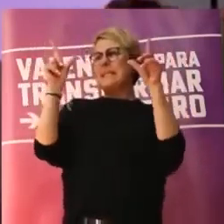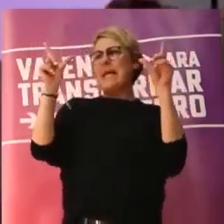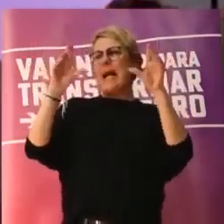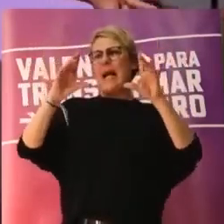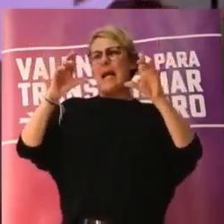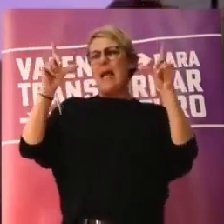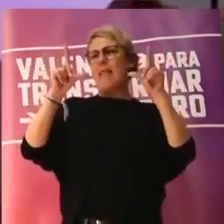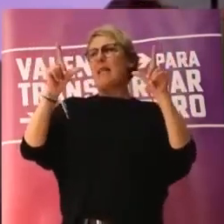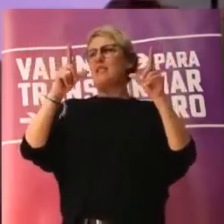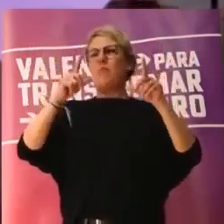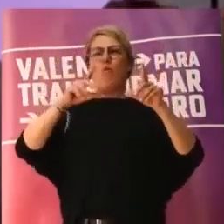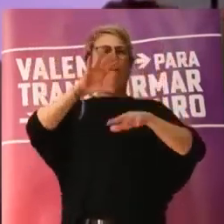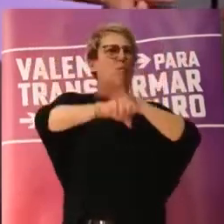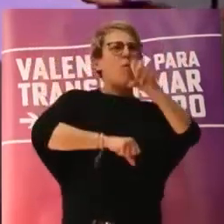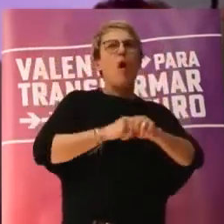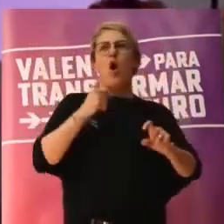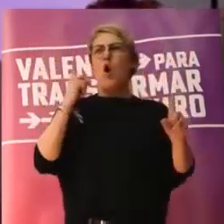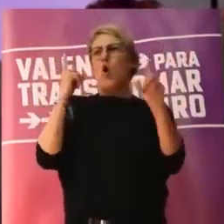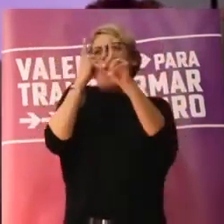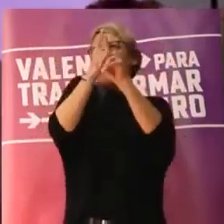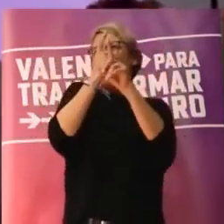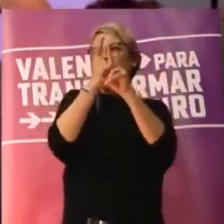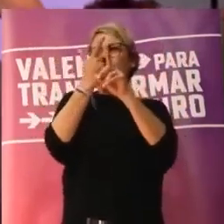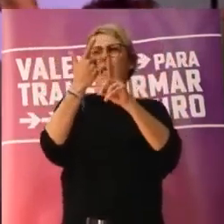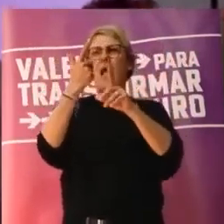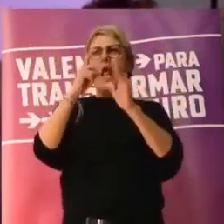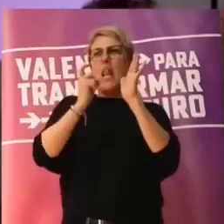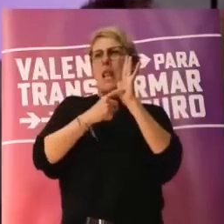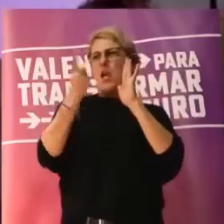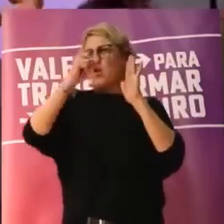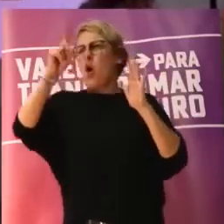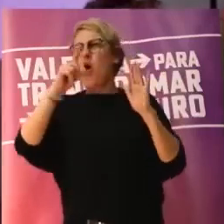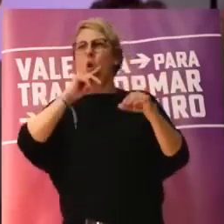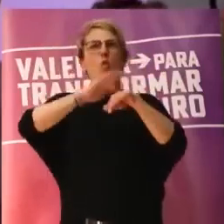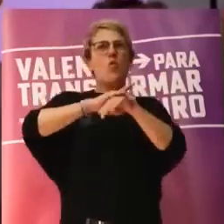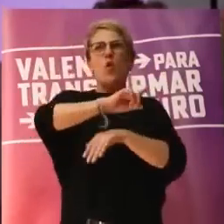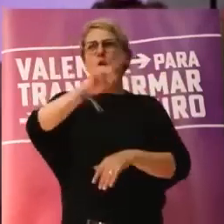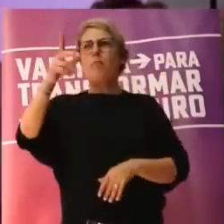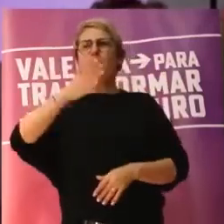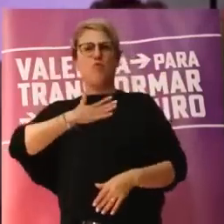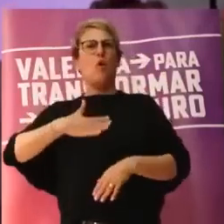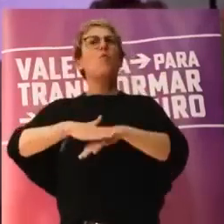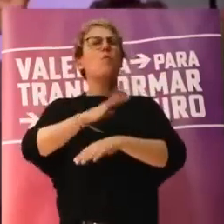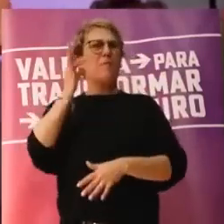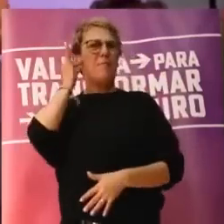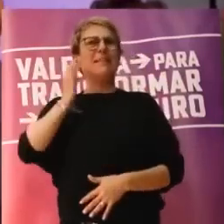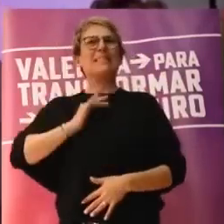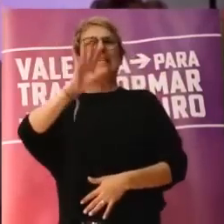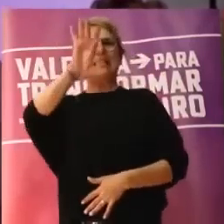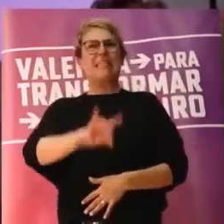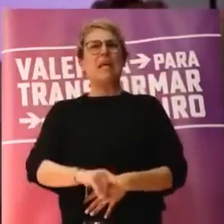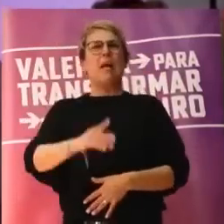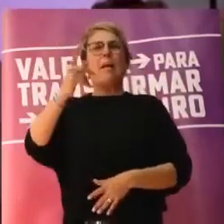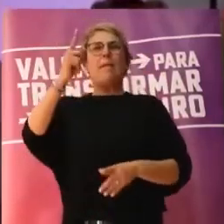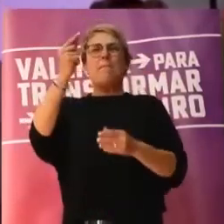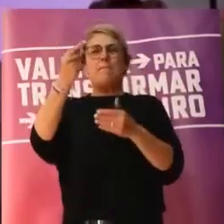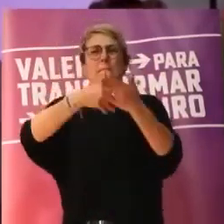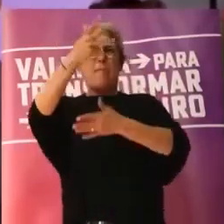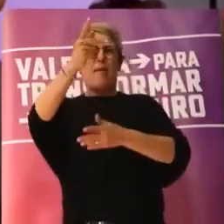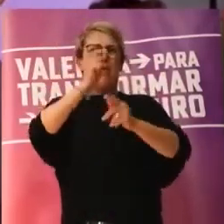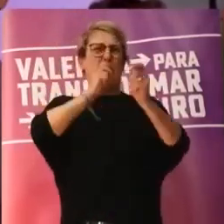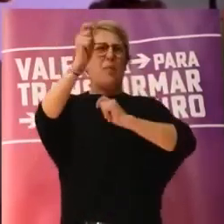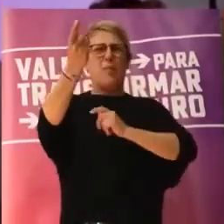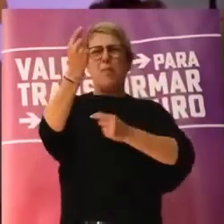es explotación, es competencia desleal, ustedes no cumplen la ley. Y sí, soy ministra, me machacarán en los medios de comunicación, pero